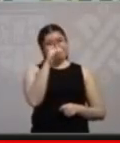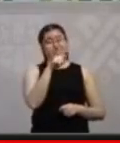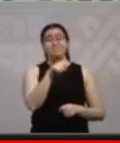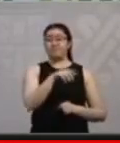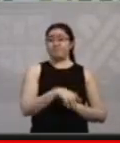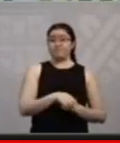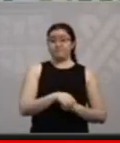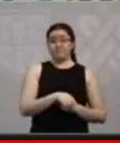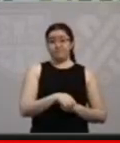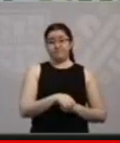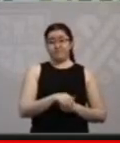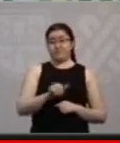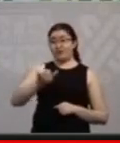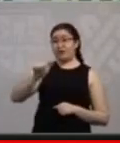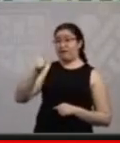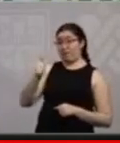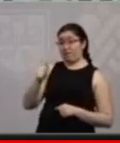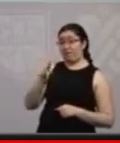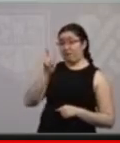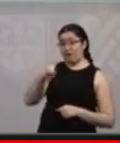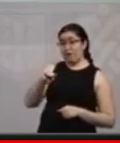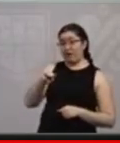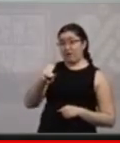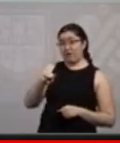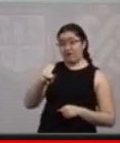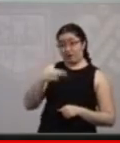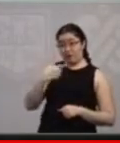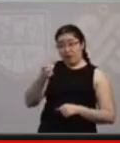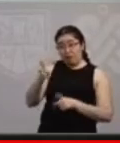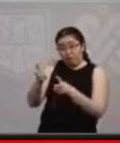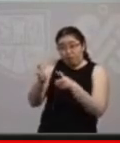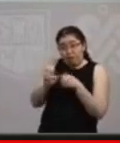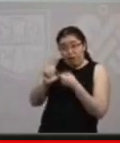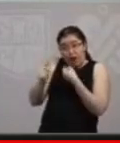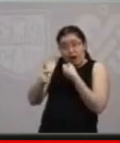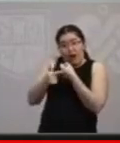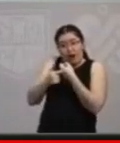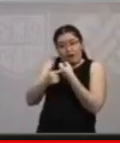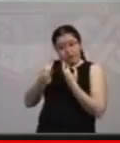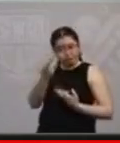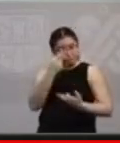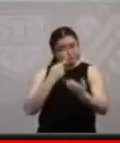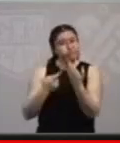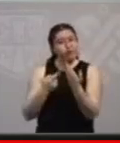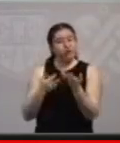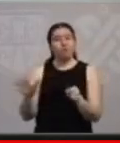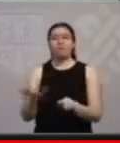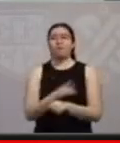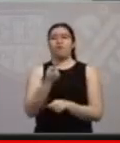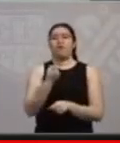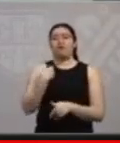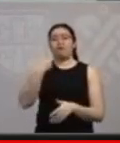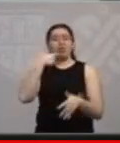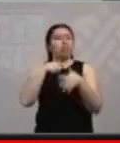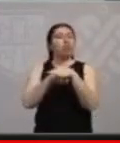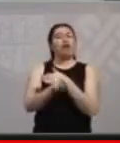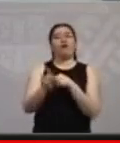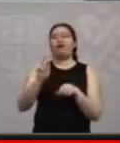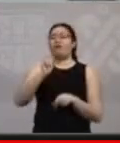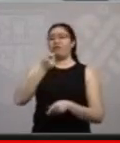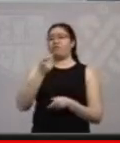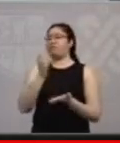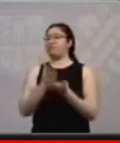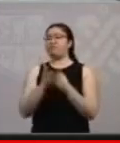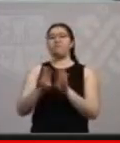les ha informado de cuánto fue el montaje. Y la otra, que regresen lo que se robaron, si se robaron. O sea, porque el tema de la corrupción no solamente es un tema de